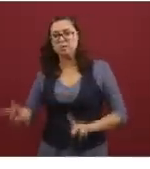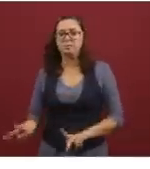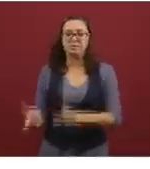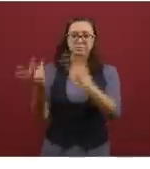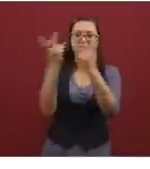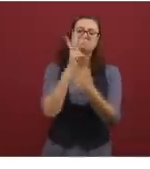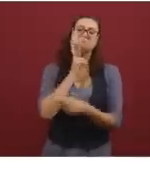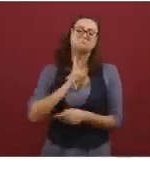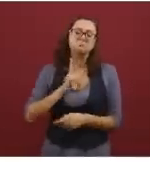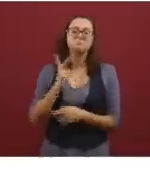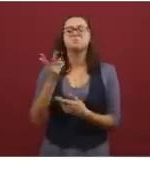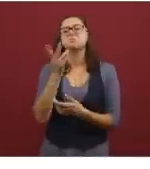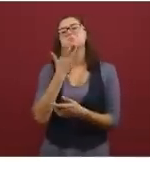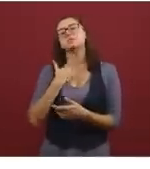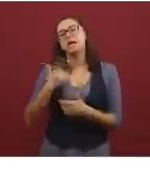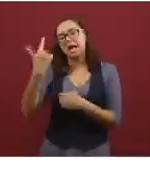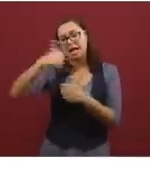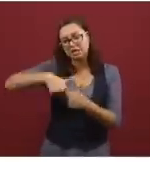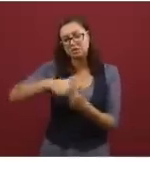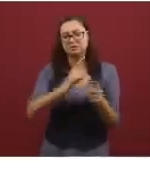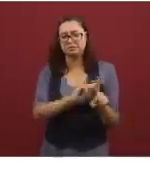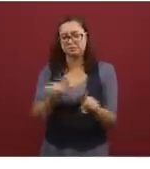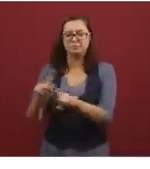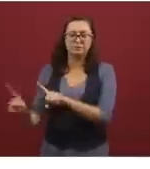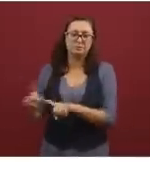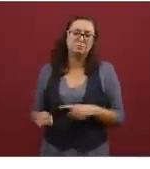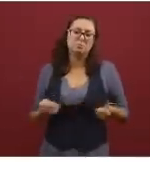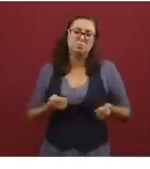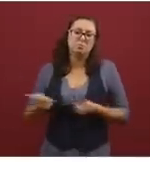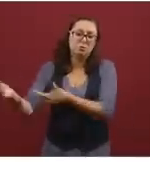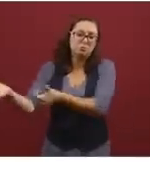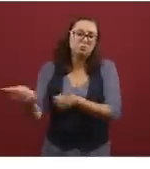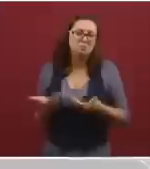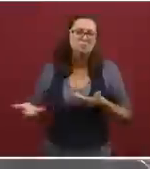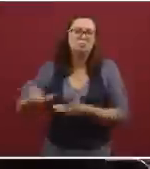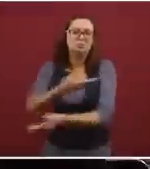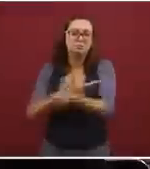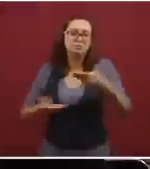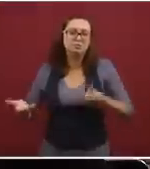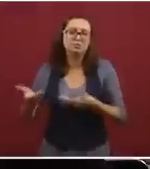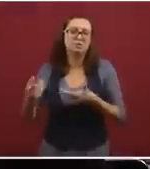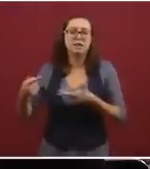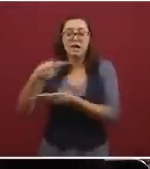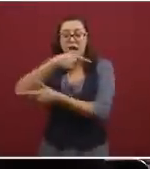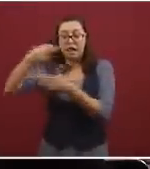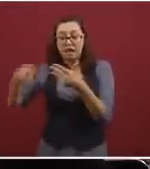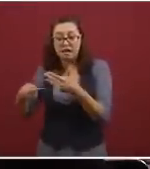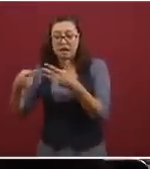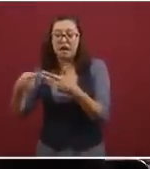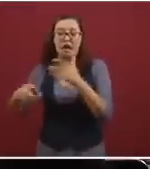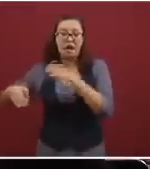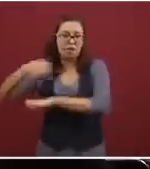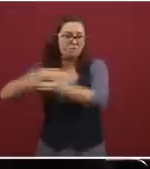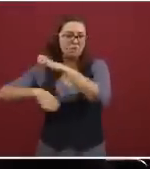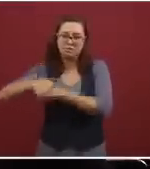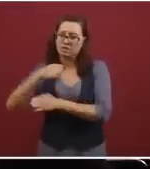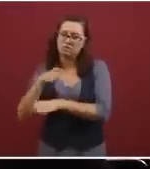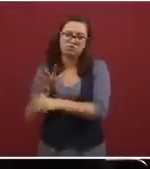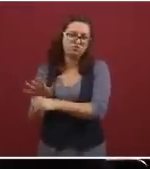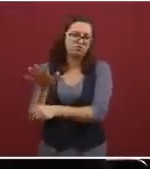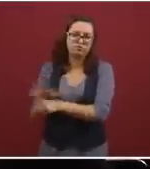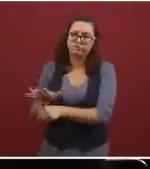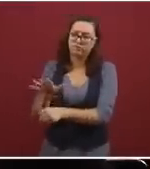y otro tipo de refacciones que se requieren. Entonces, este es el número de empresas con el que finalmente nos vamos a